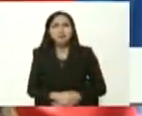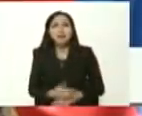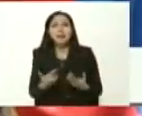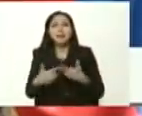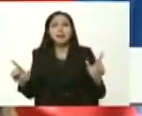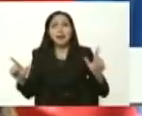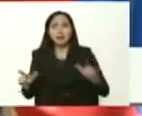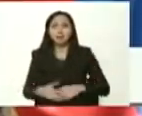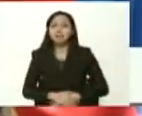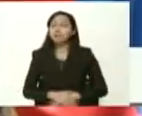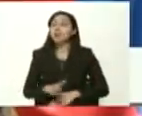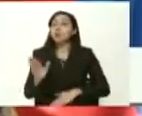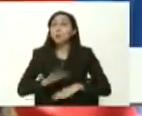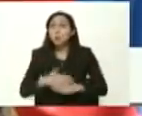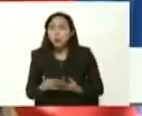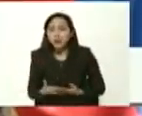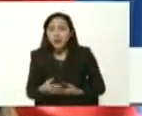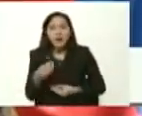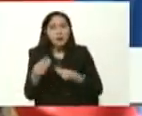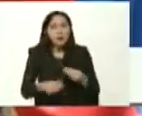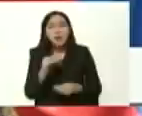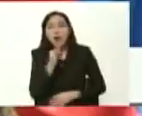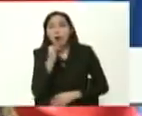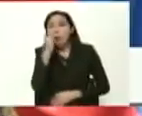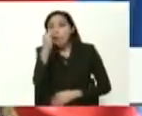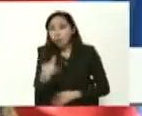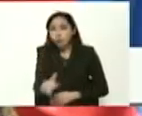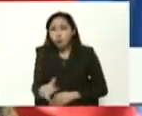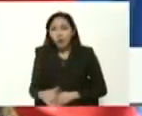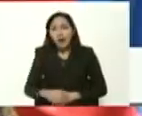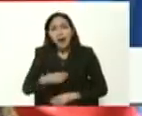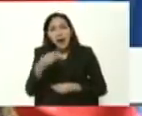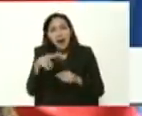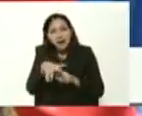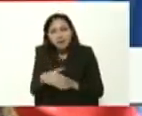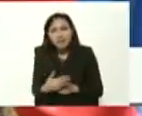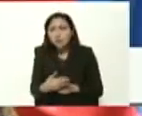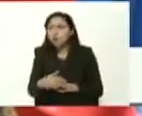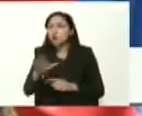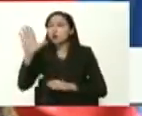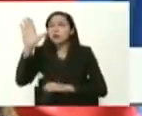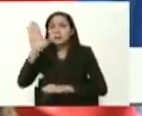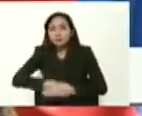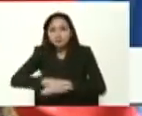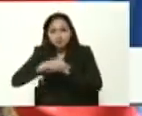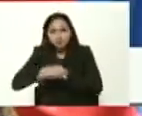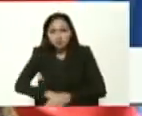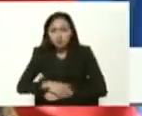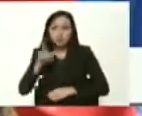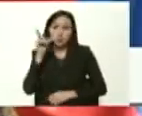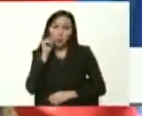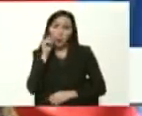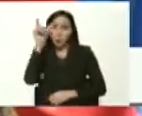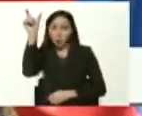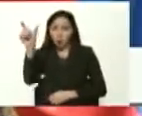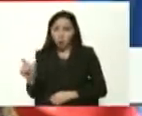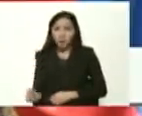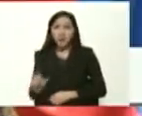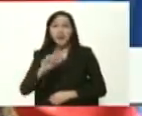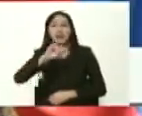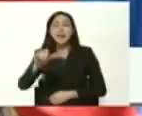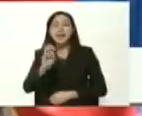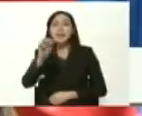En tal sentido, anunciamos que por estos hechos están detenidos tanto Luis Augusto Piligra